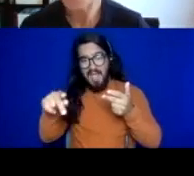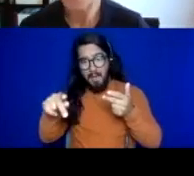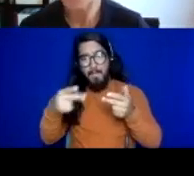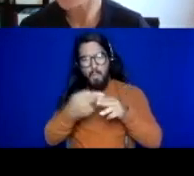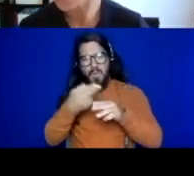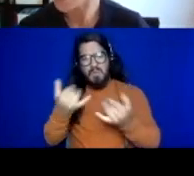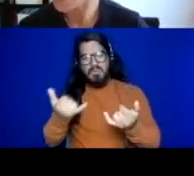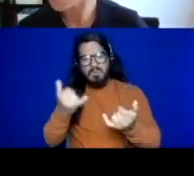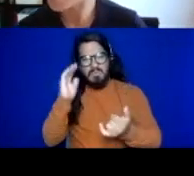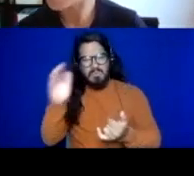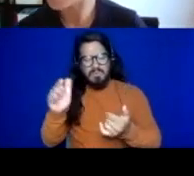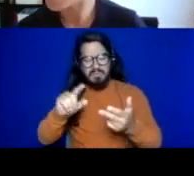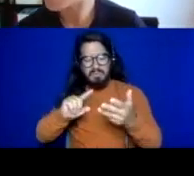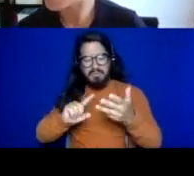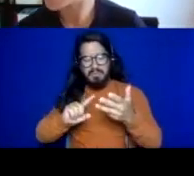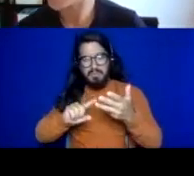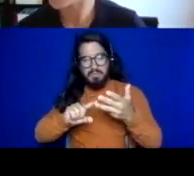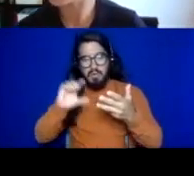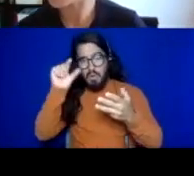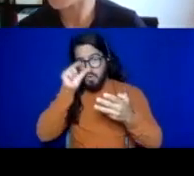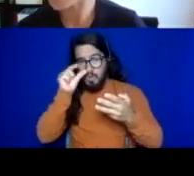La aplicación de autenticación.